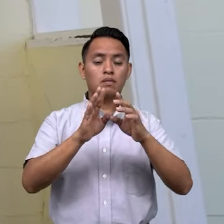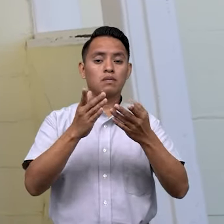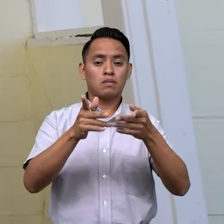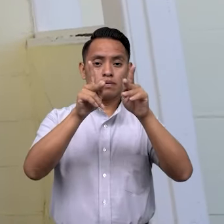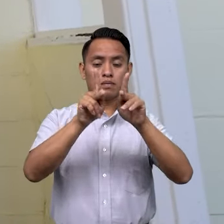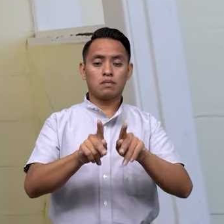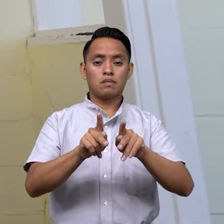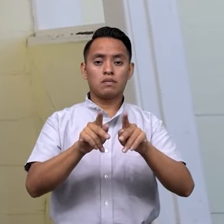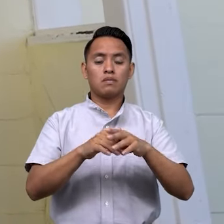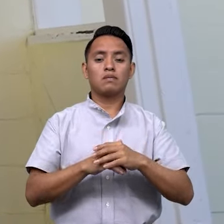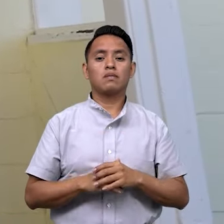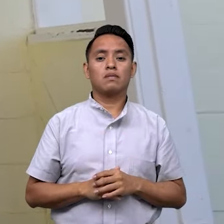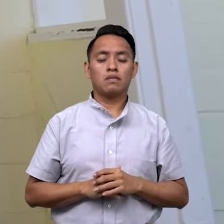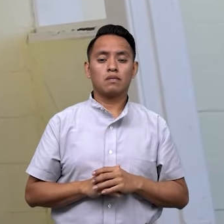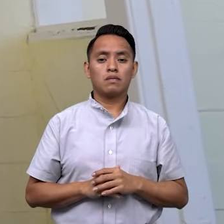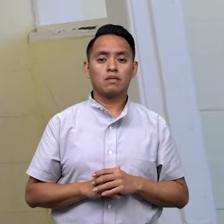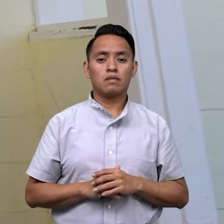nuestro personal también interno.